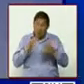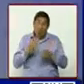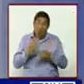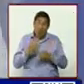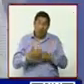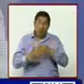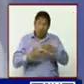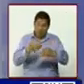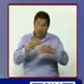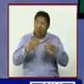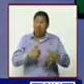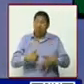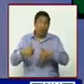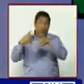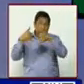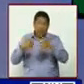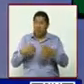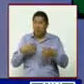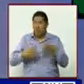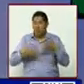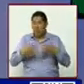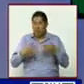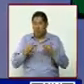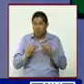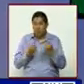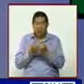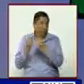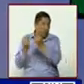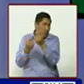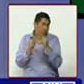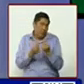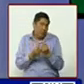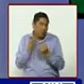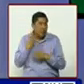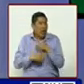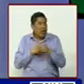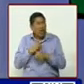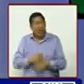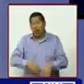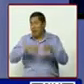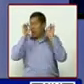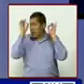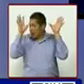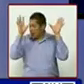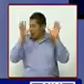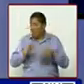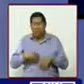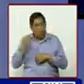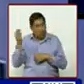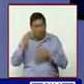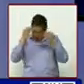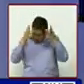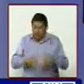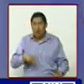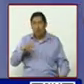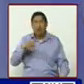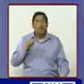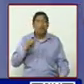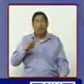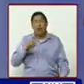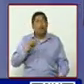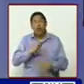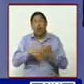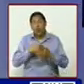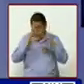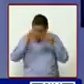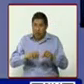avanzar y ser campeón también del torneo por series. Veremos qué es lo que pasa. Puede ser un año espectacular para Pablo Cabanillas y todos los muchachos del